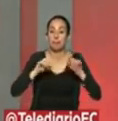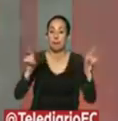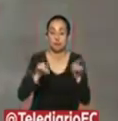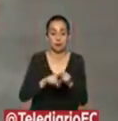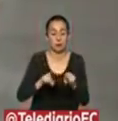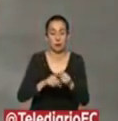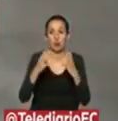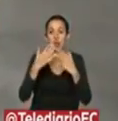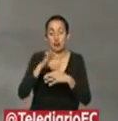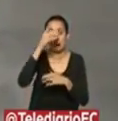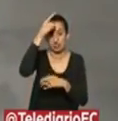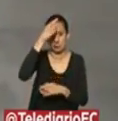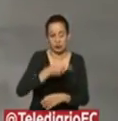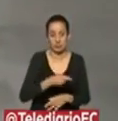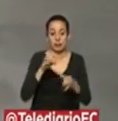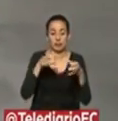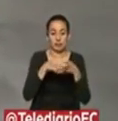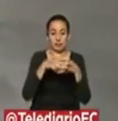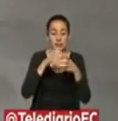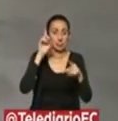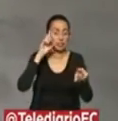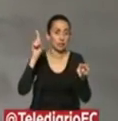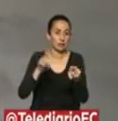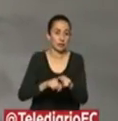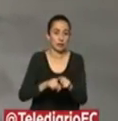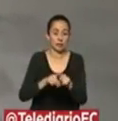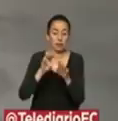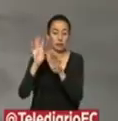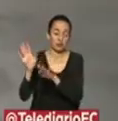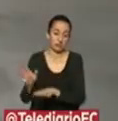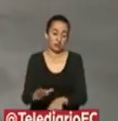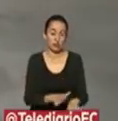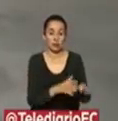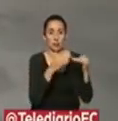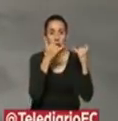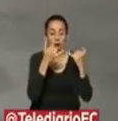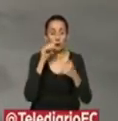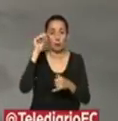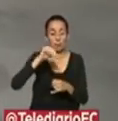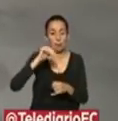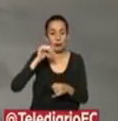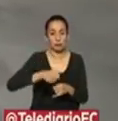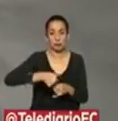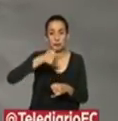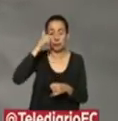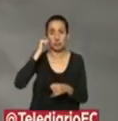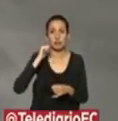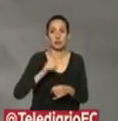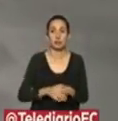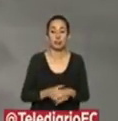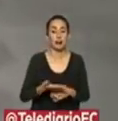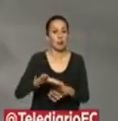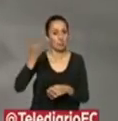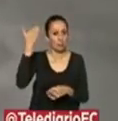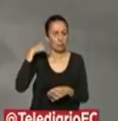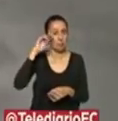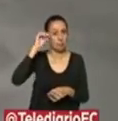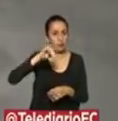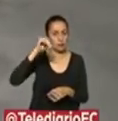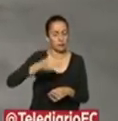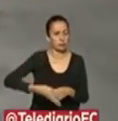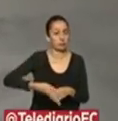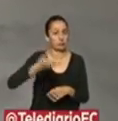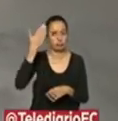consolide aquello que estamos pidiendo en el acuerdo al cual llegamos el martes pasado, que establezcamos la forma en cómo lo